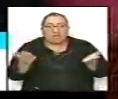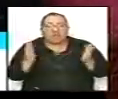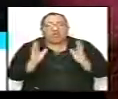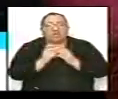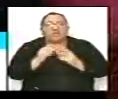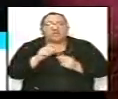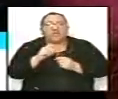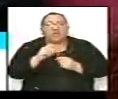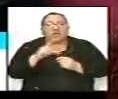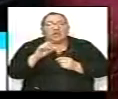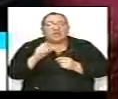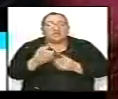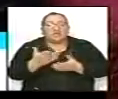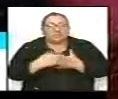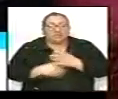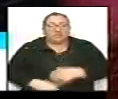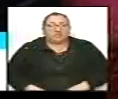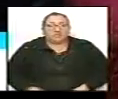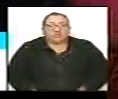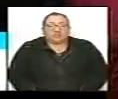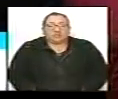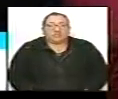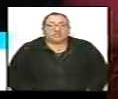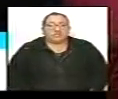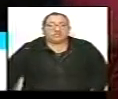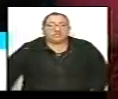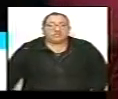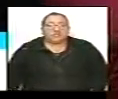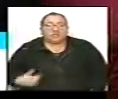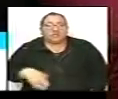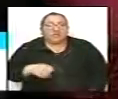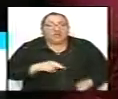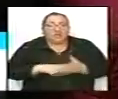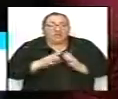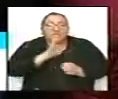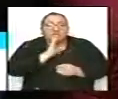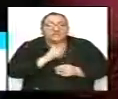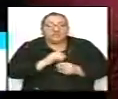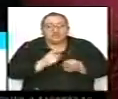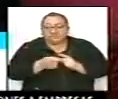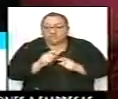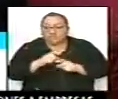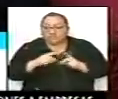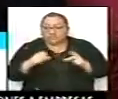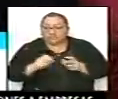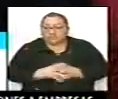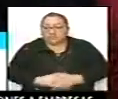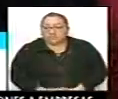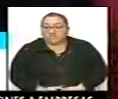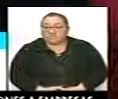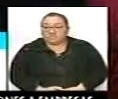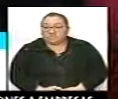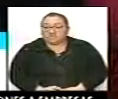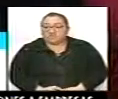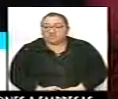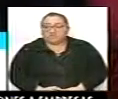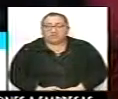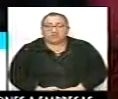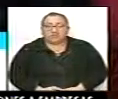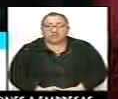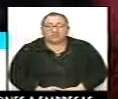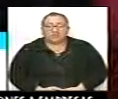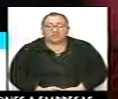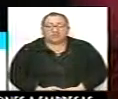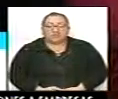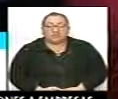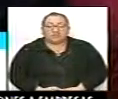Olaechea me acaba de enseñar, está muy bien dateado él, que ya se está hablando de cambio de gabinete, ¿no? Ya se están mencionando nombres.